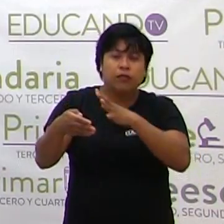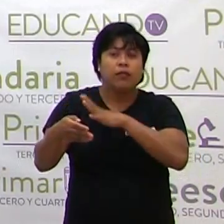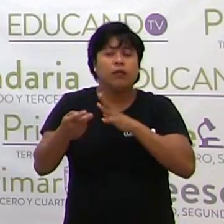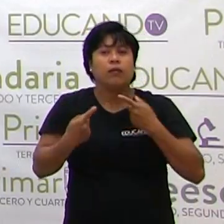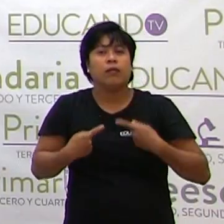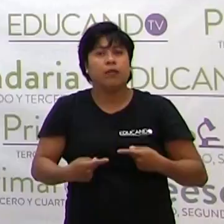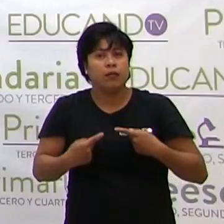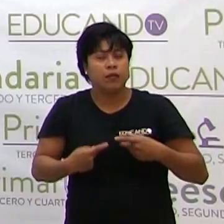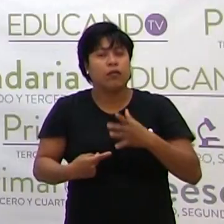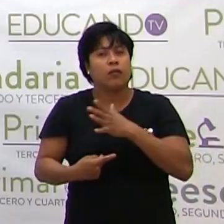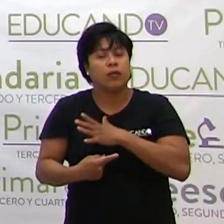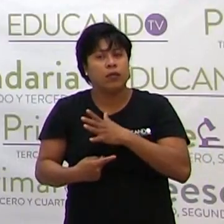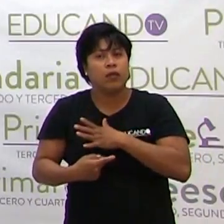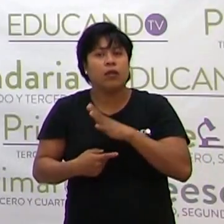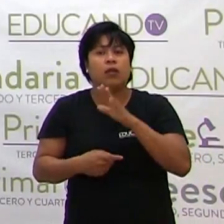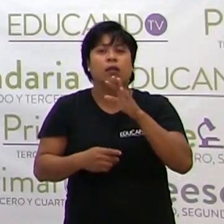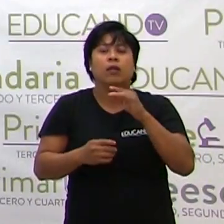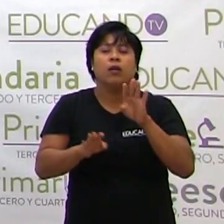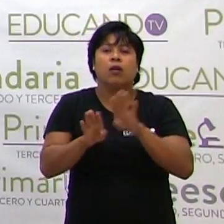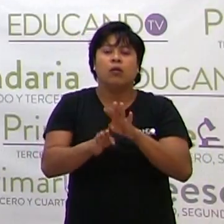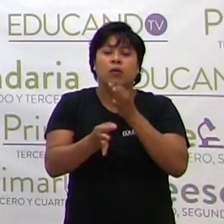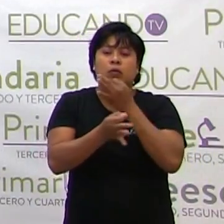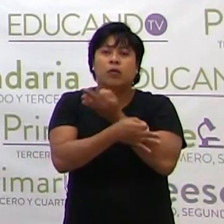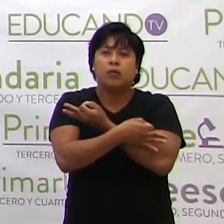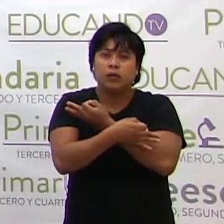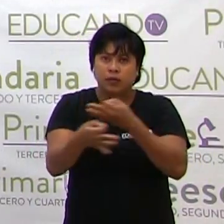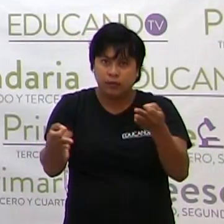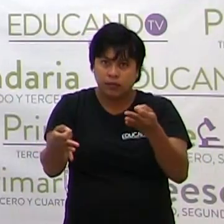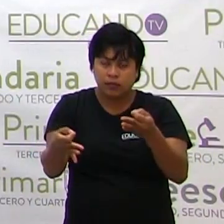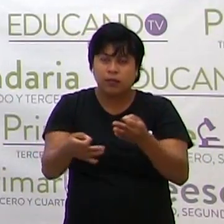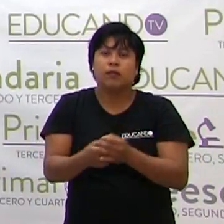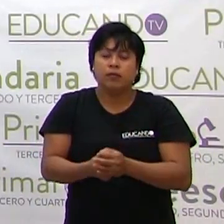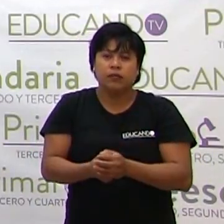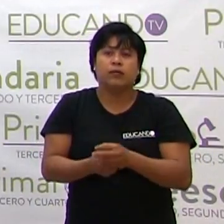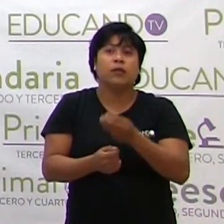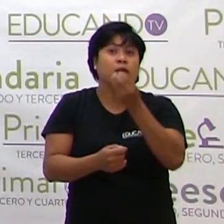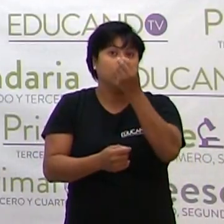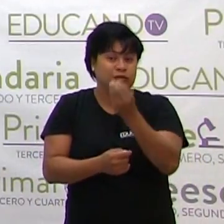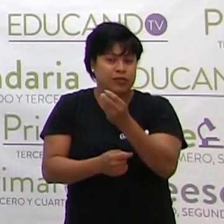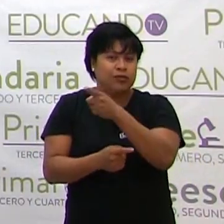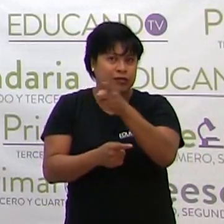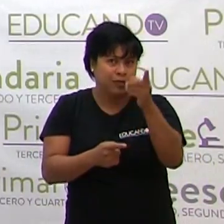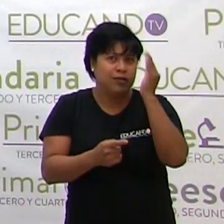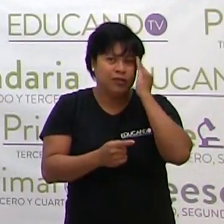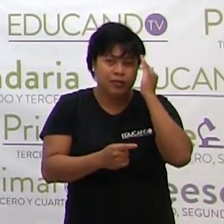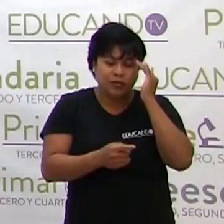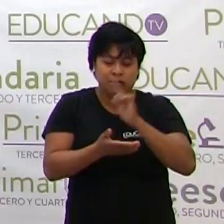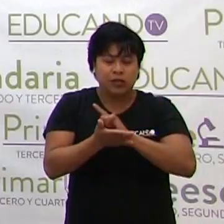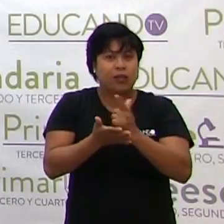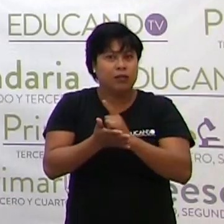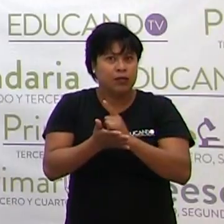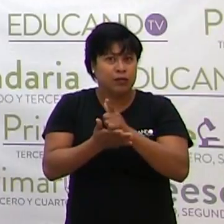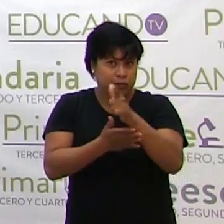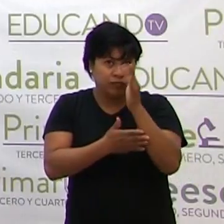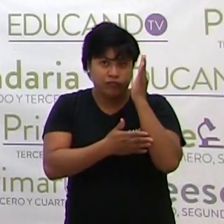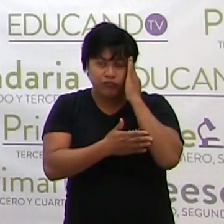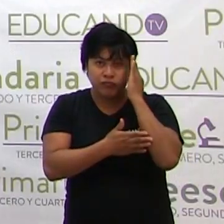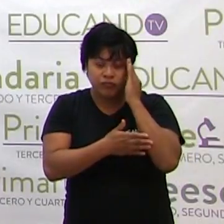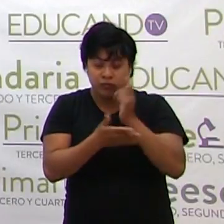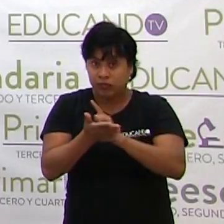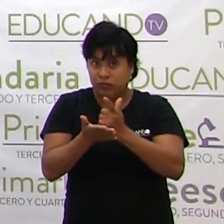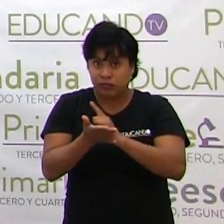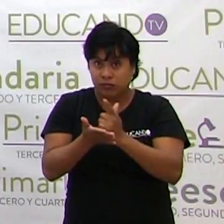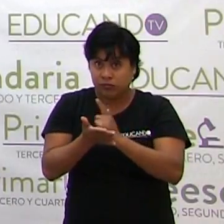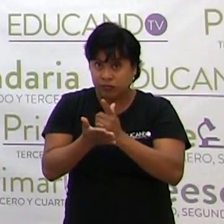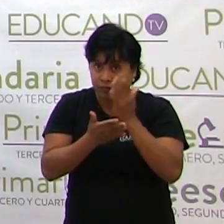encargan de publicarlos. Muchos conocemos los libros. ¿Tú conoces los